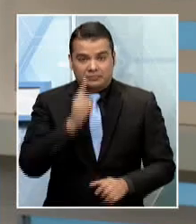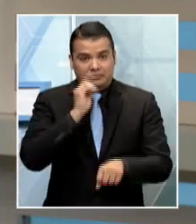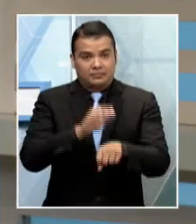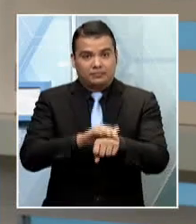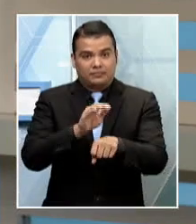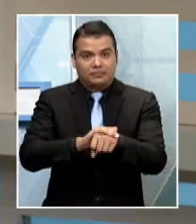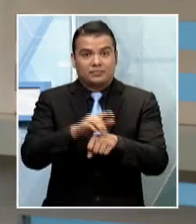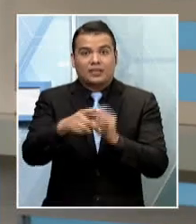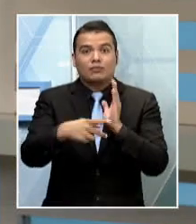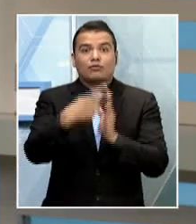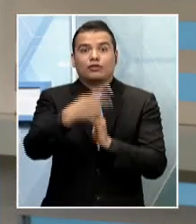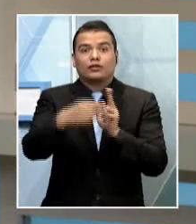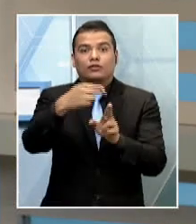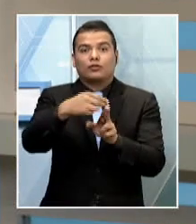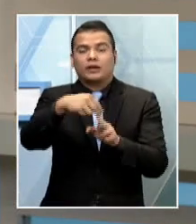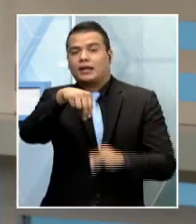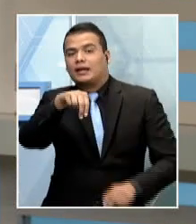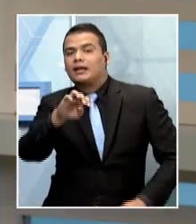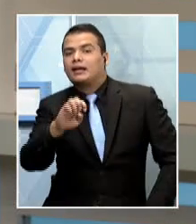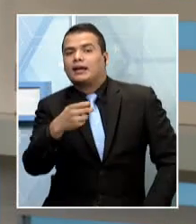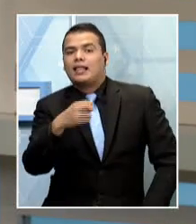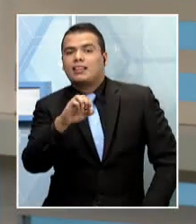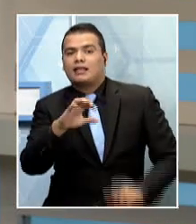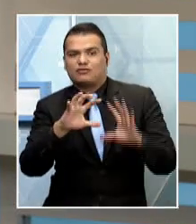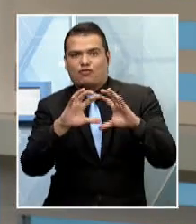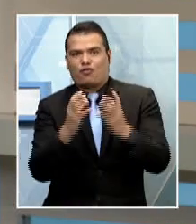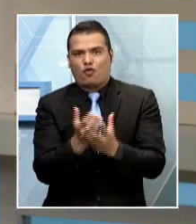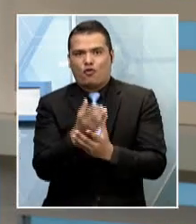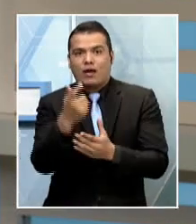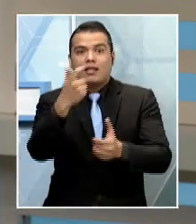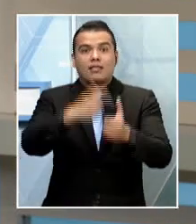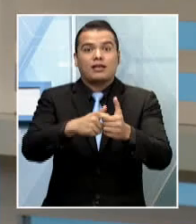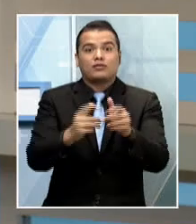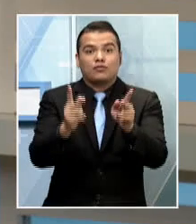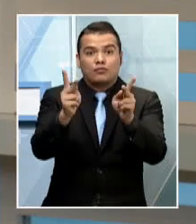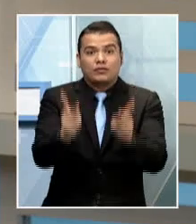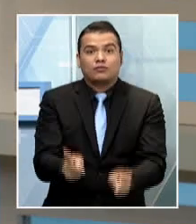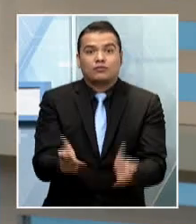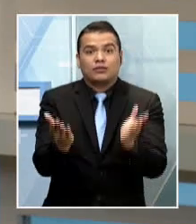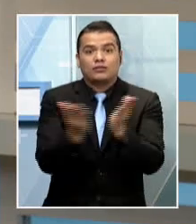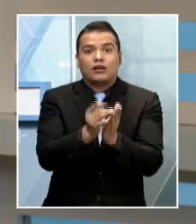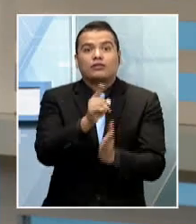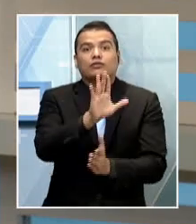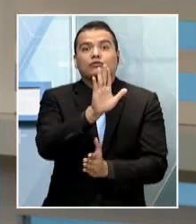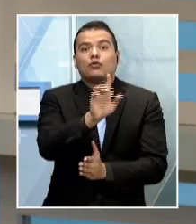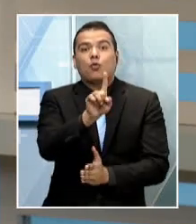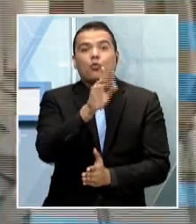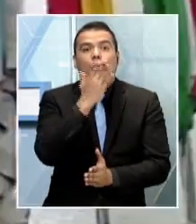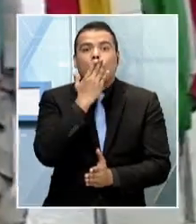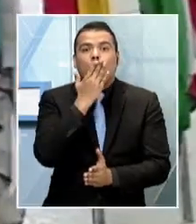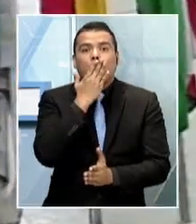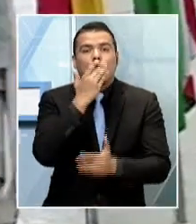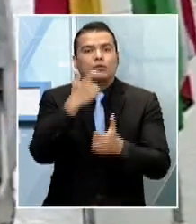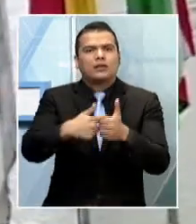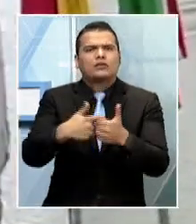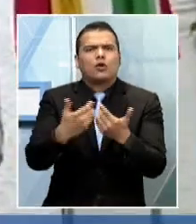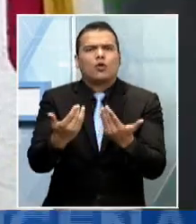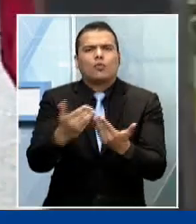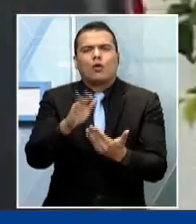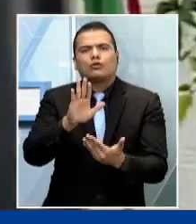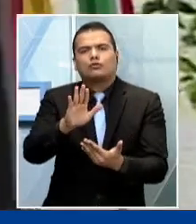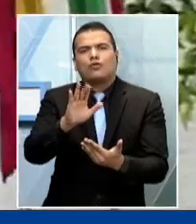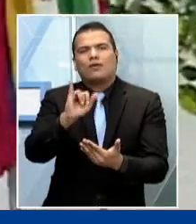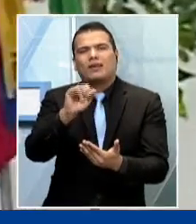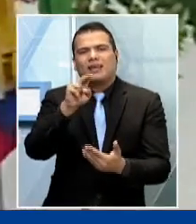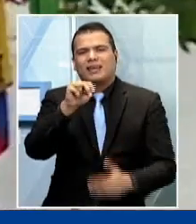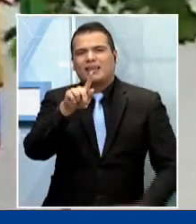Y préstenle atención a la siguiente información, porque el proyecto Nexo Global tiene un cupo disponible a través de Infivalle para que un